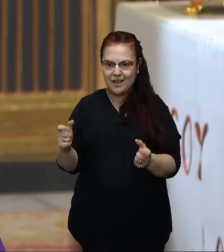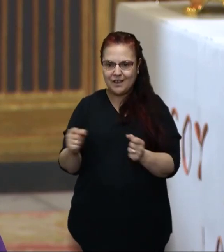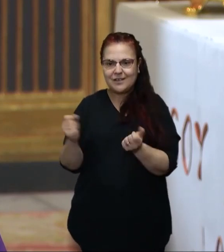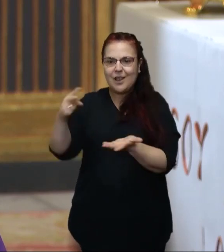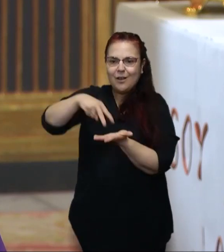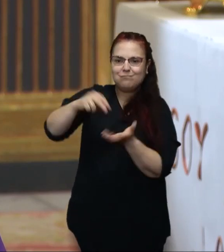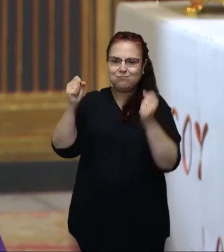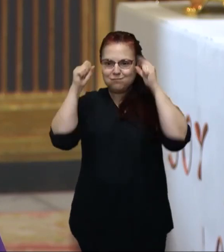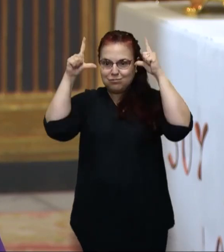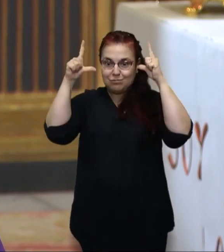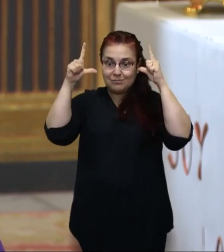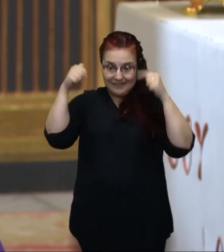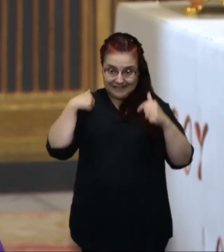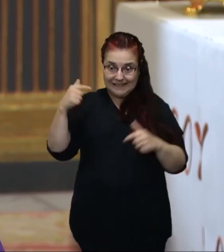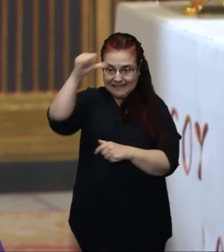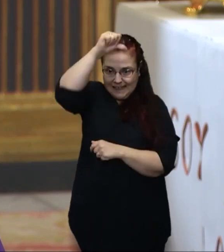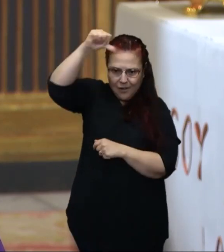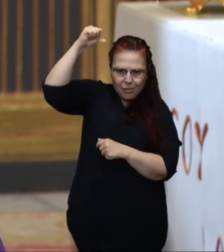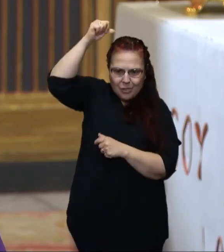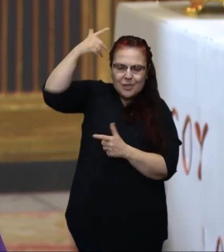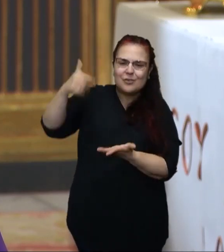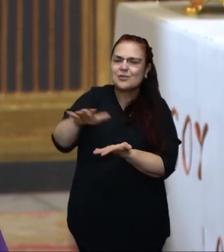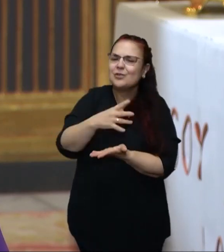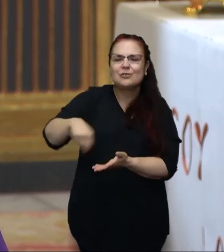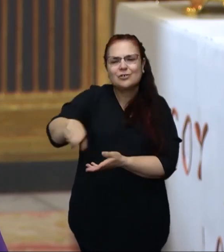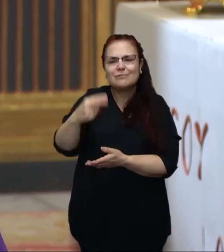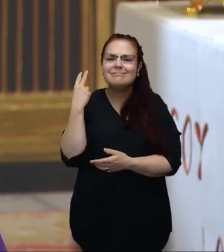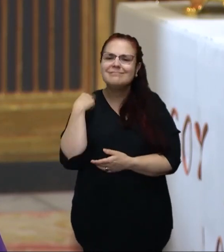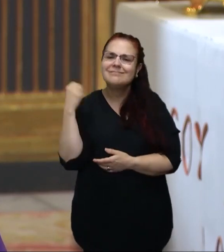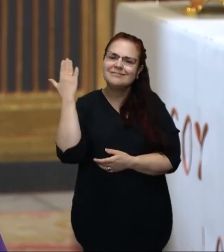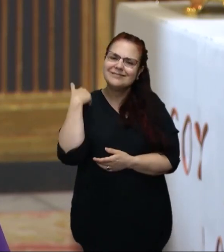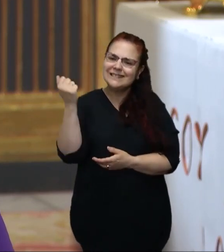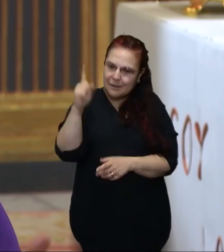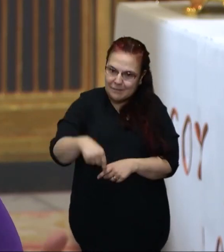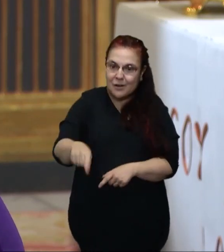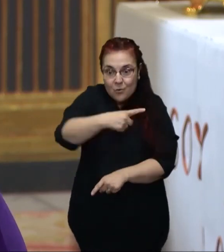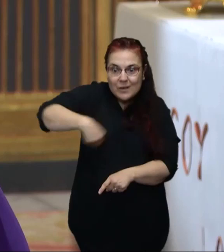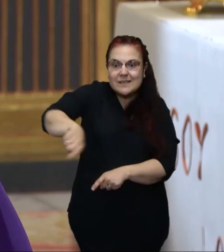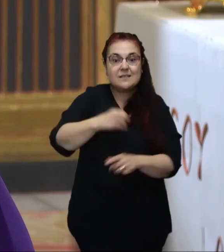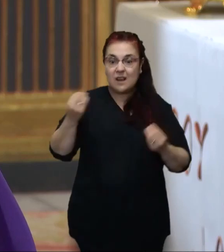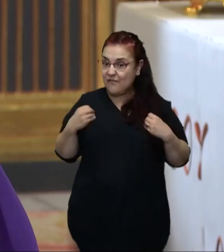resurrección. Y desde esa unción estamos llamados también a entregar nuestra vida,